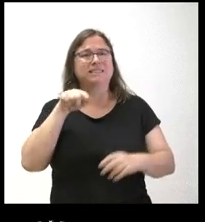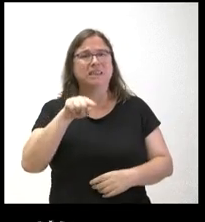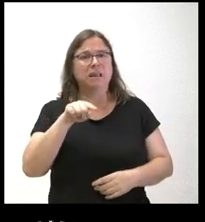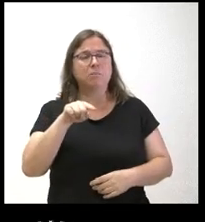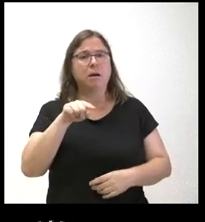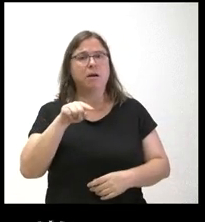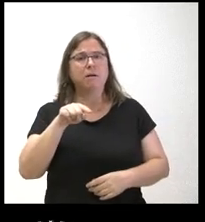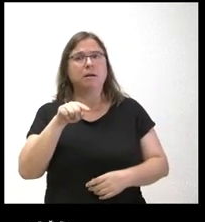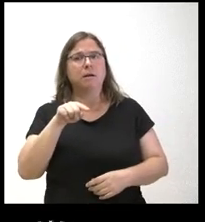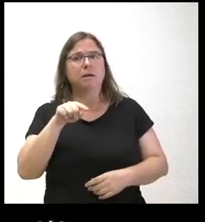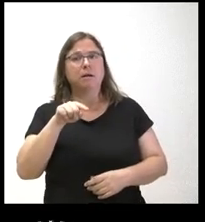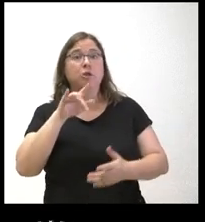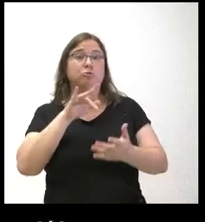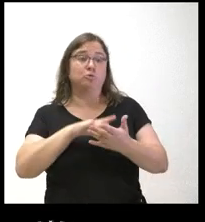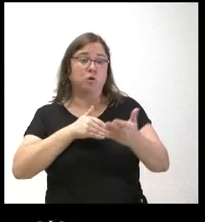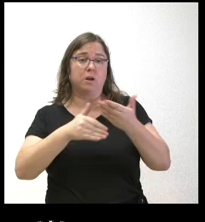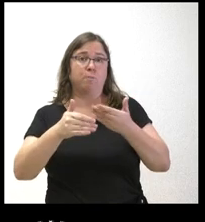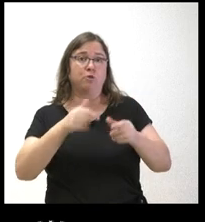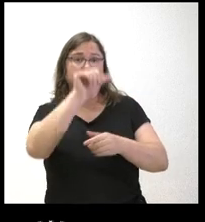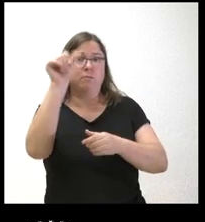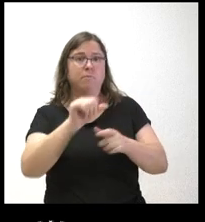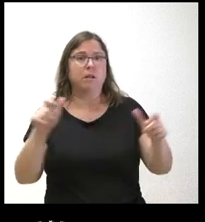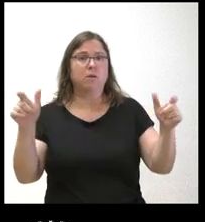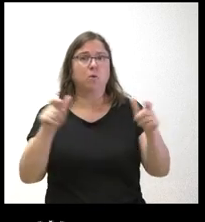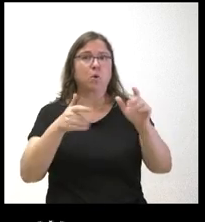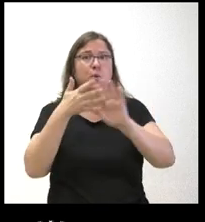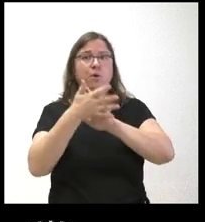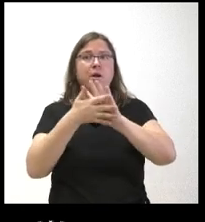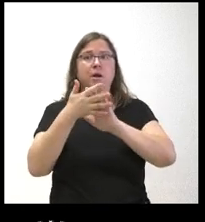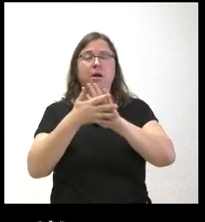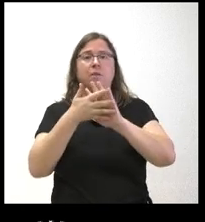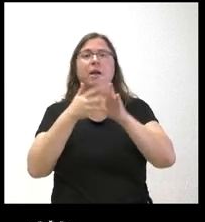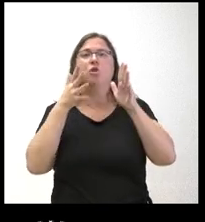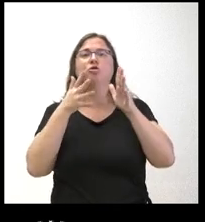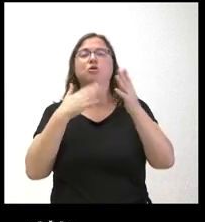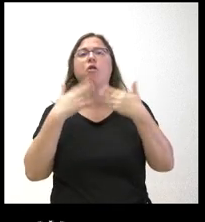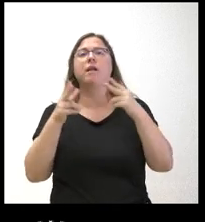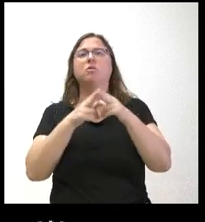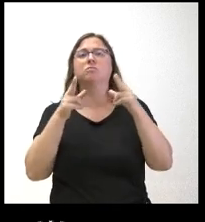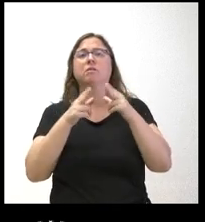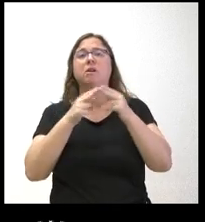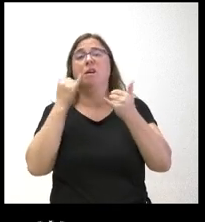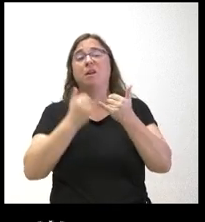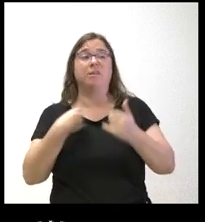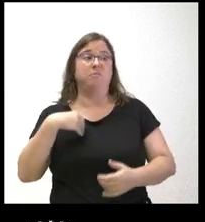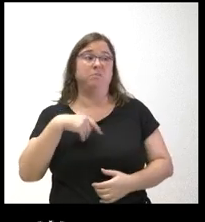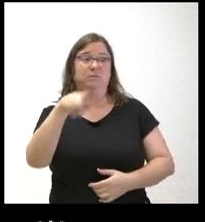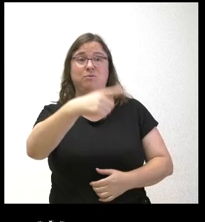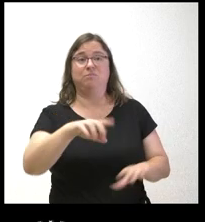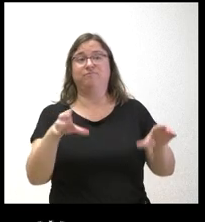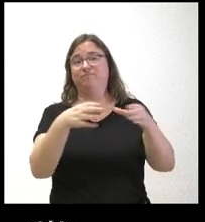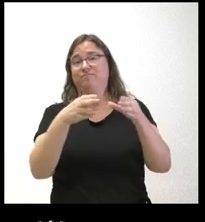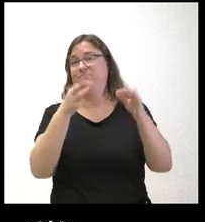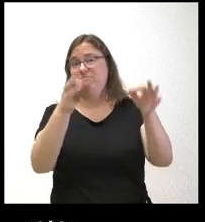uno de los que saldrán en la reunión de la próxima semana del Consejo del diálogo social porque Bueno al final son los mismos interlocutores que se van a